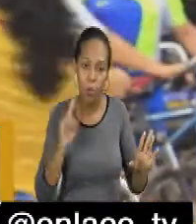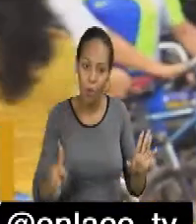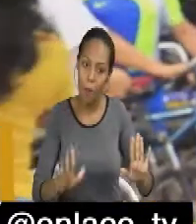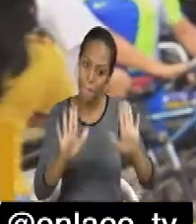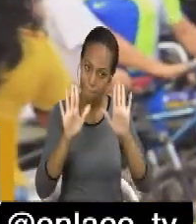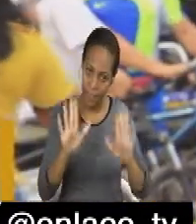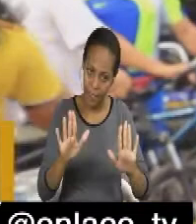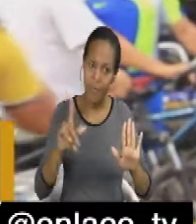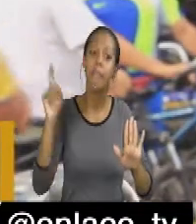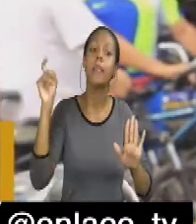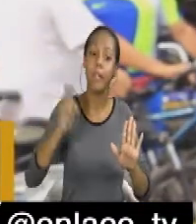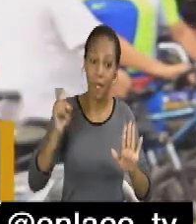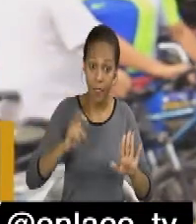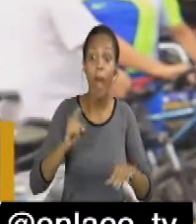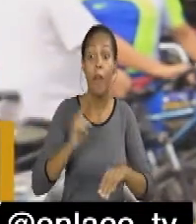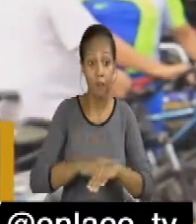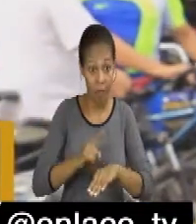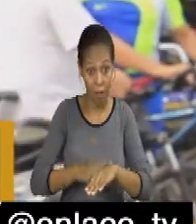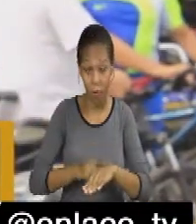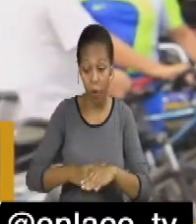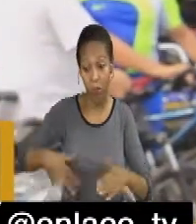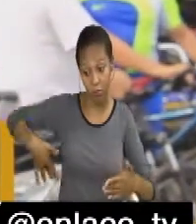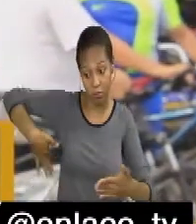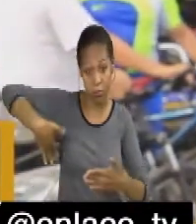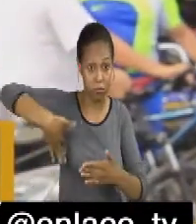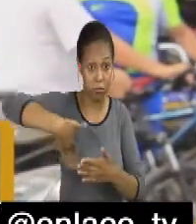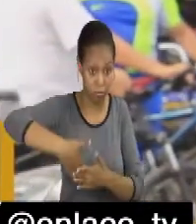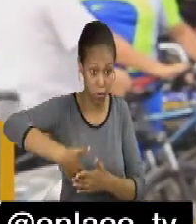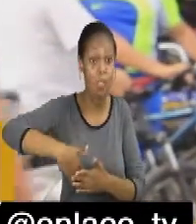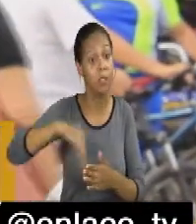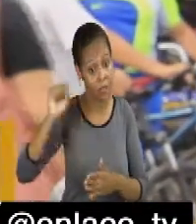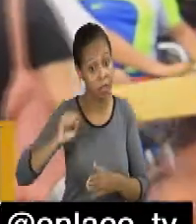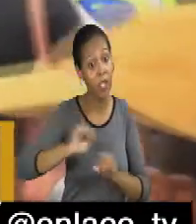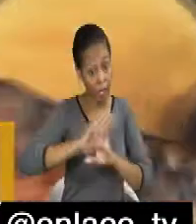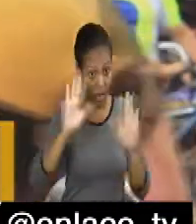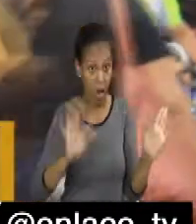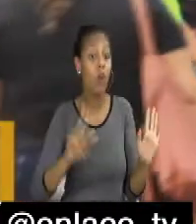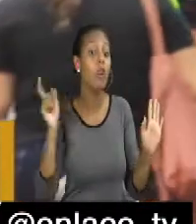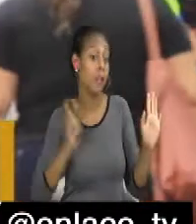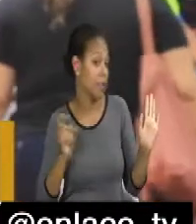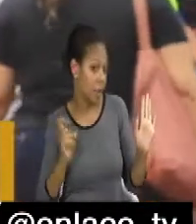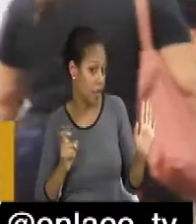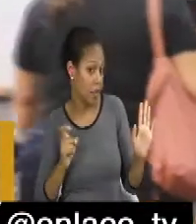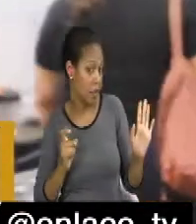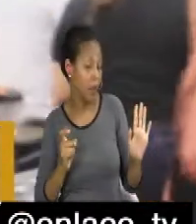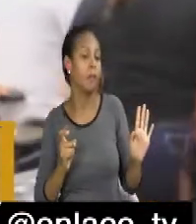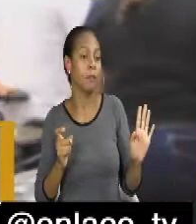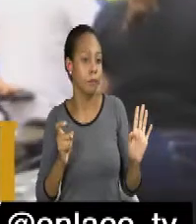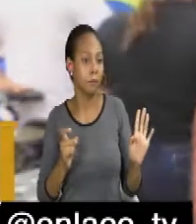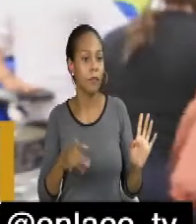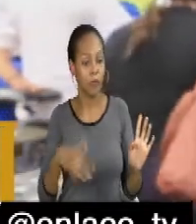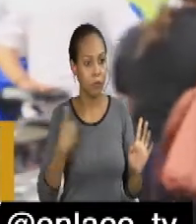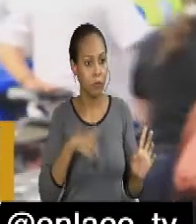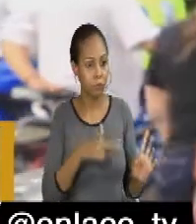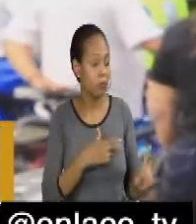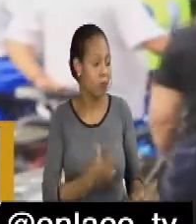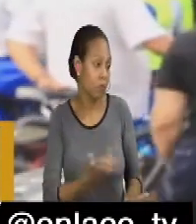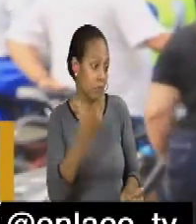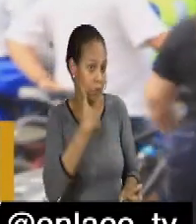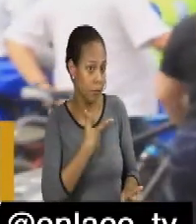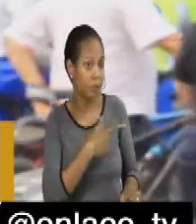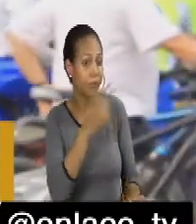una recuperación de tiempo en los términos de la negociación cuando se den. Y eso quiere decir que vamos a cumplirle a